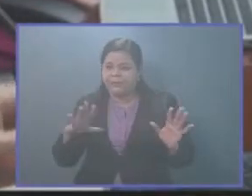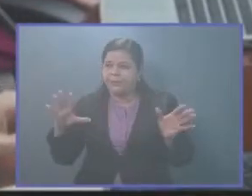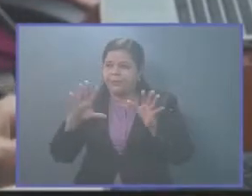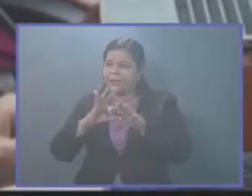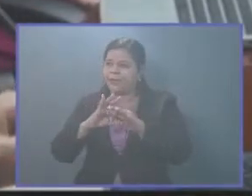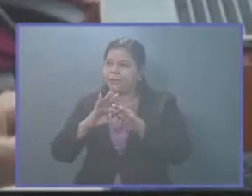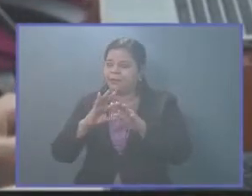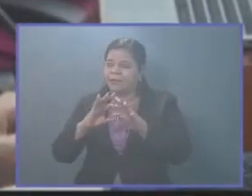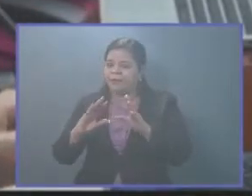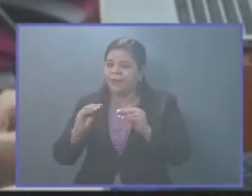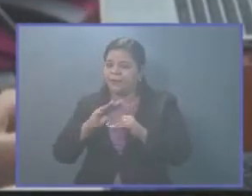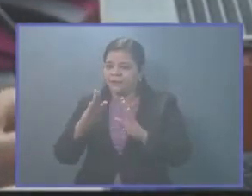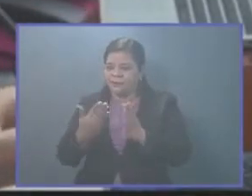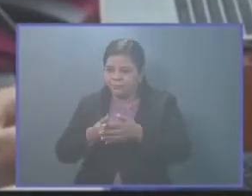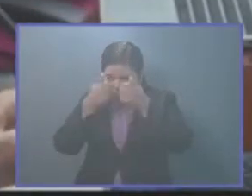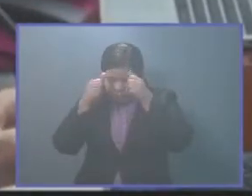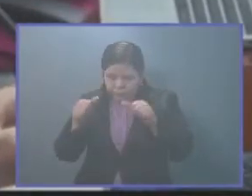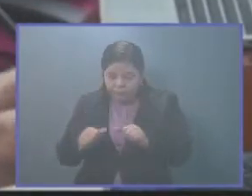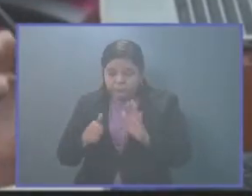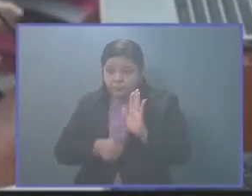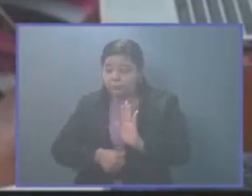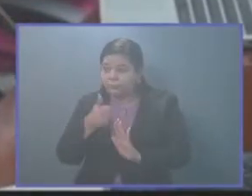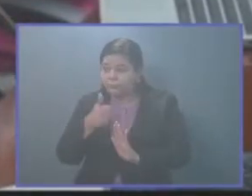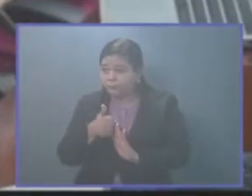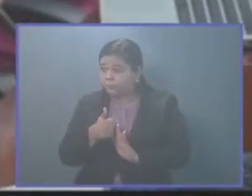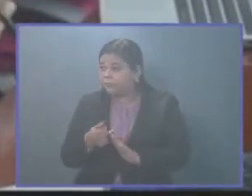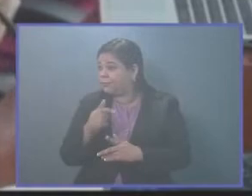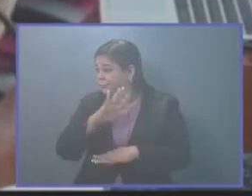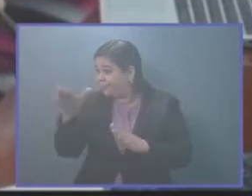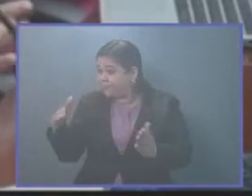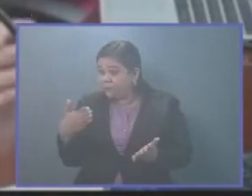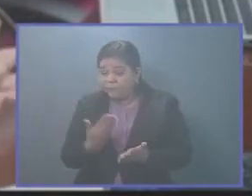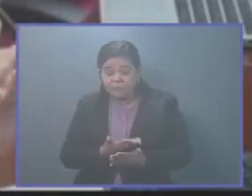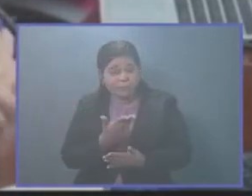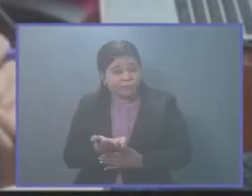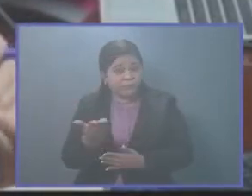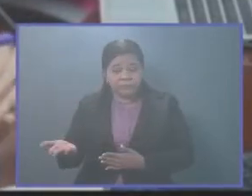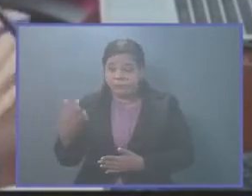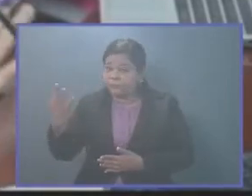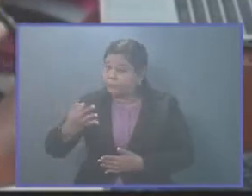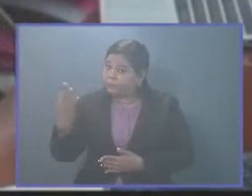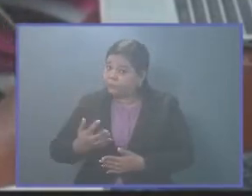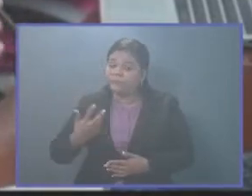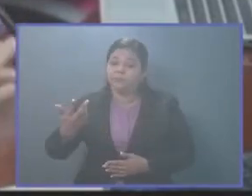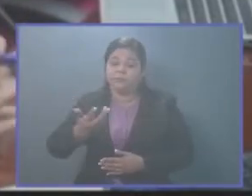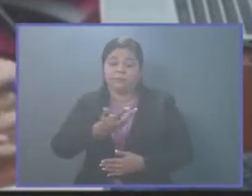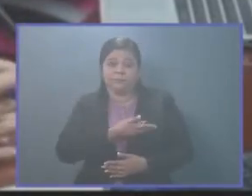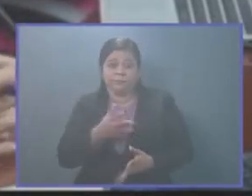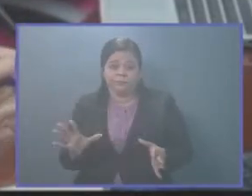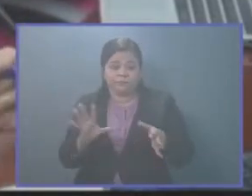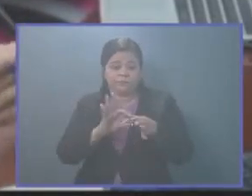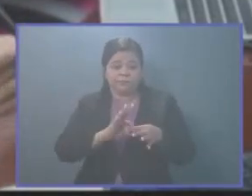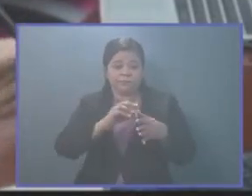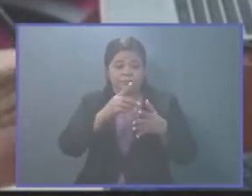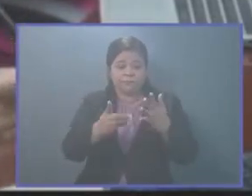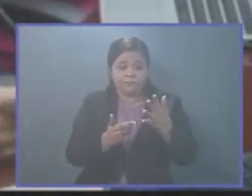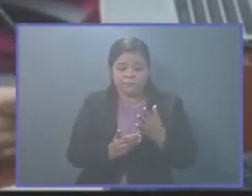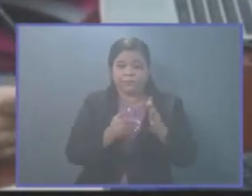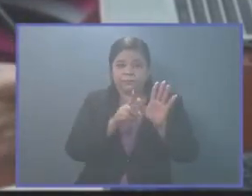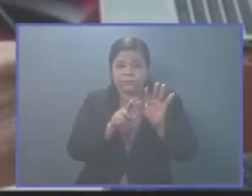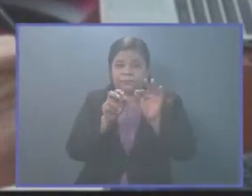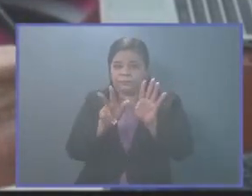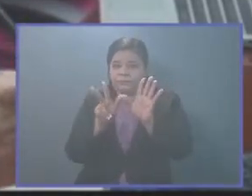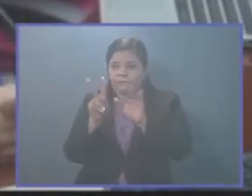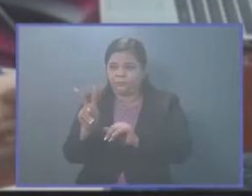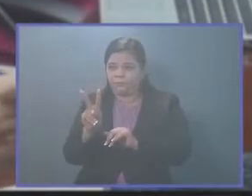FOPROMID? Nosotros, de todos los recursos relacionados con el decreto 608, porque esto lo insisto,